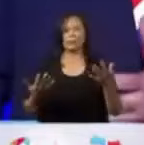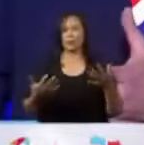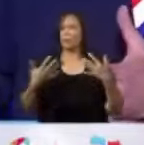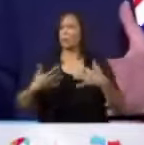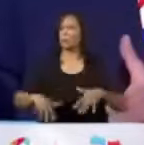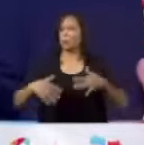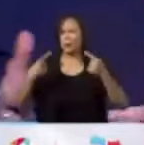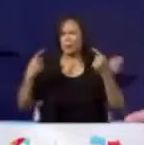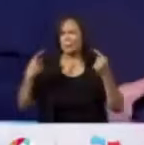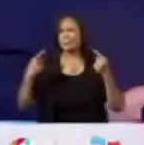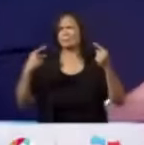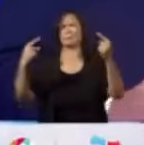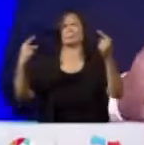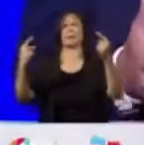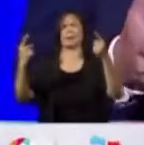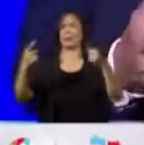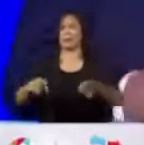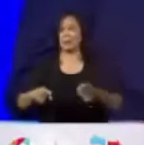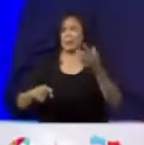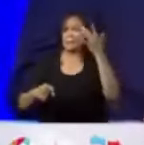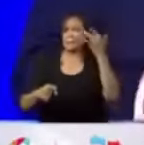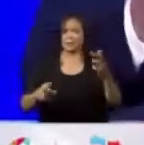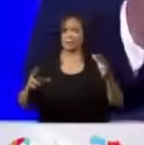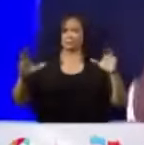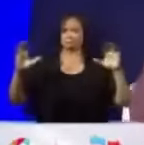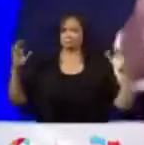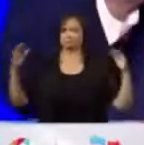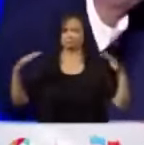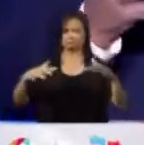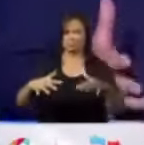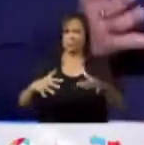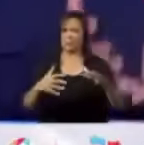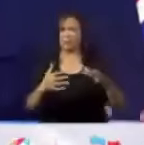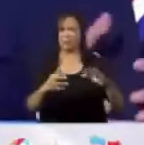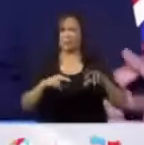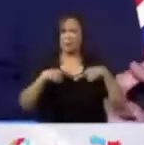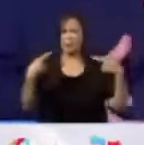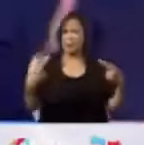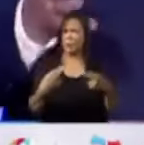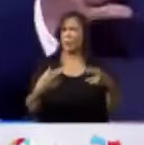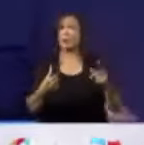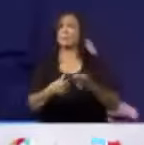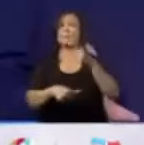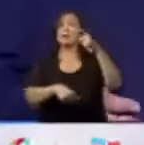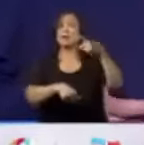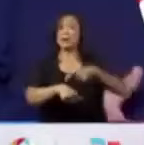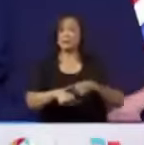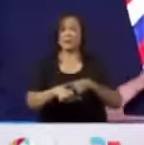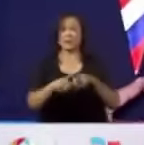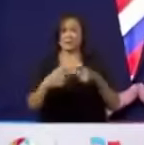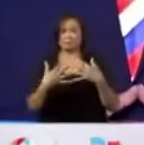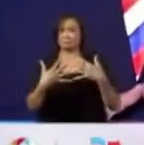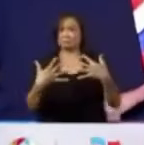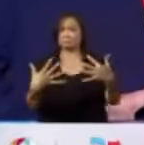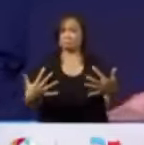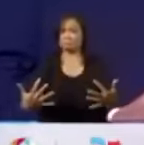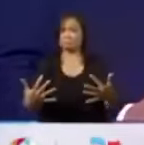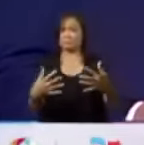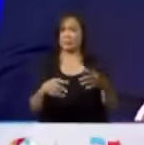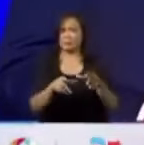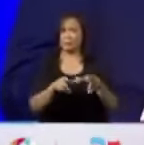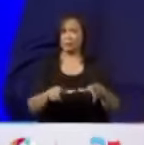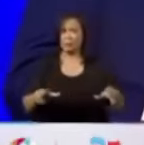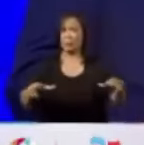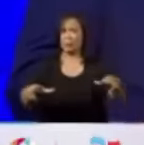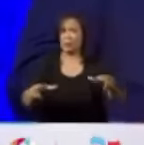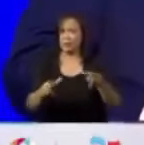pasará la historia también por este encuentro, por ser la primera vez y en un mismo escenario que